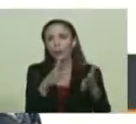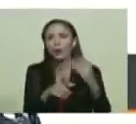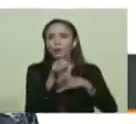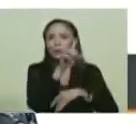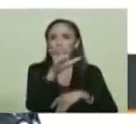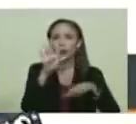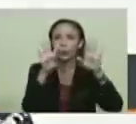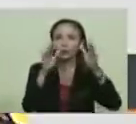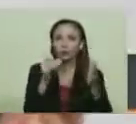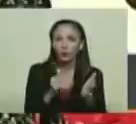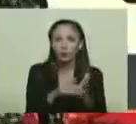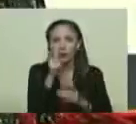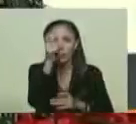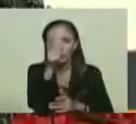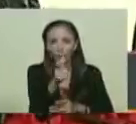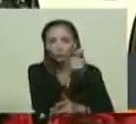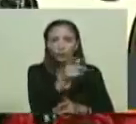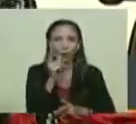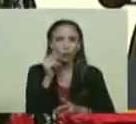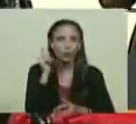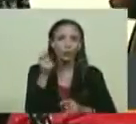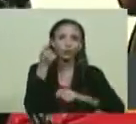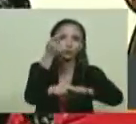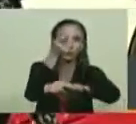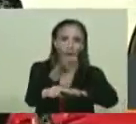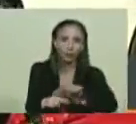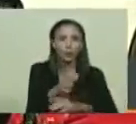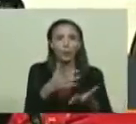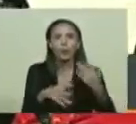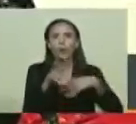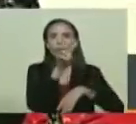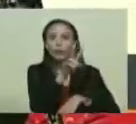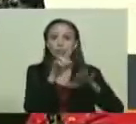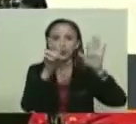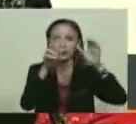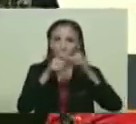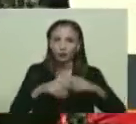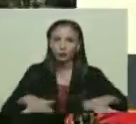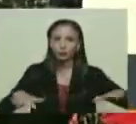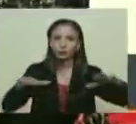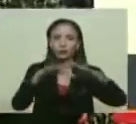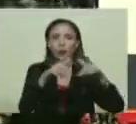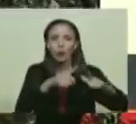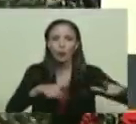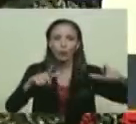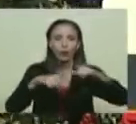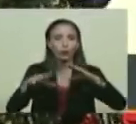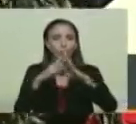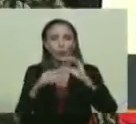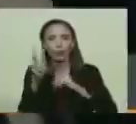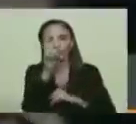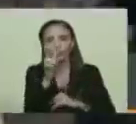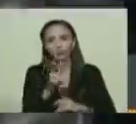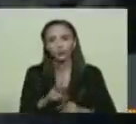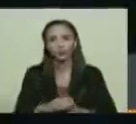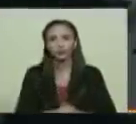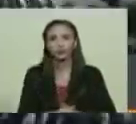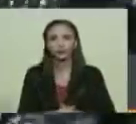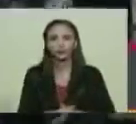ciudadana en la UNES, que cuenta actualmente con 27 sedes en el territorio nacional.